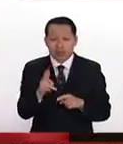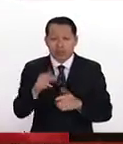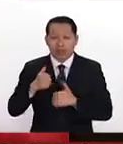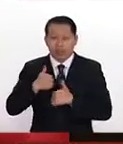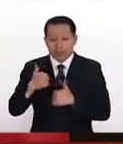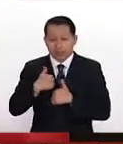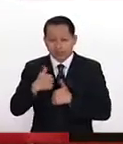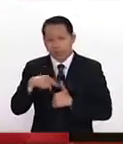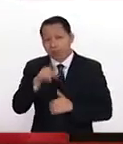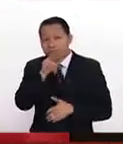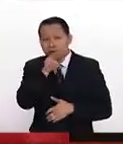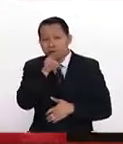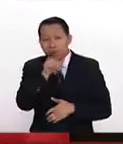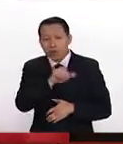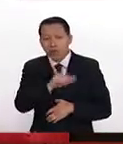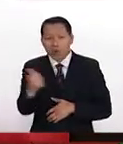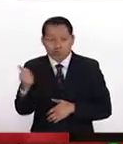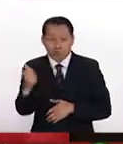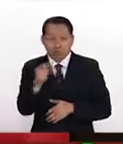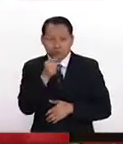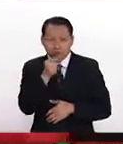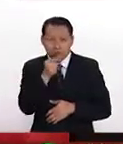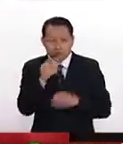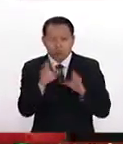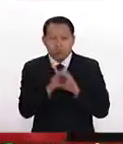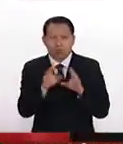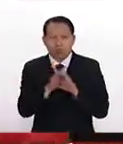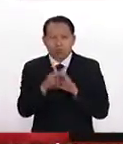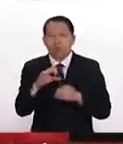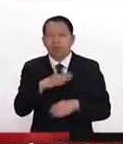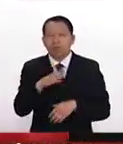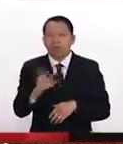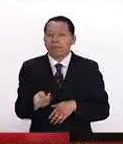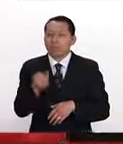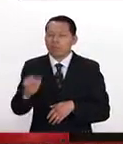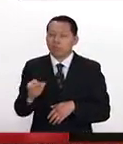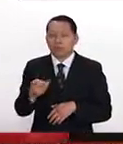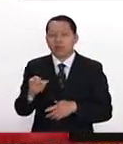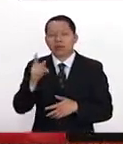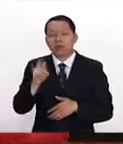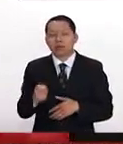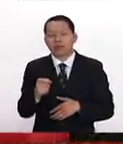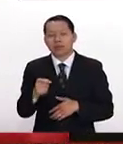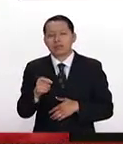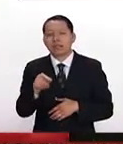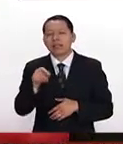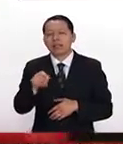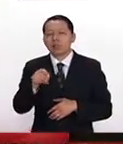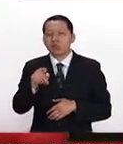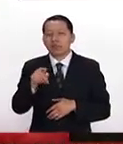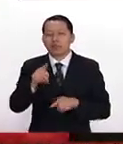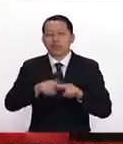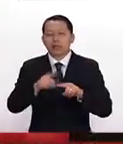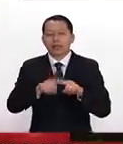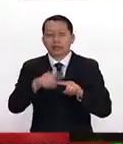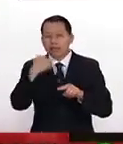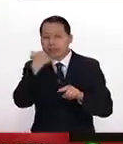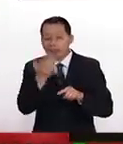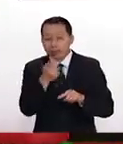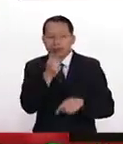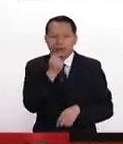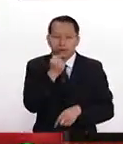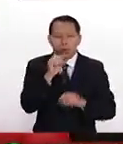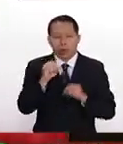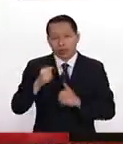pero preocupante para otras fuerzas públicas la pregunta fue a quién prefiere cuidando las calles a la policía o al